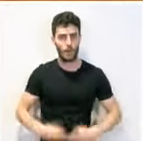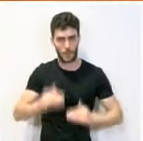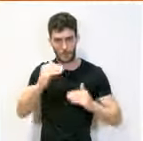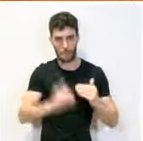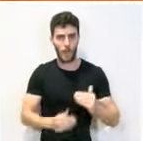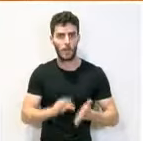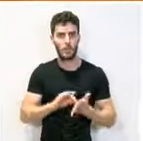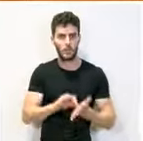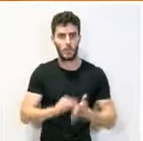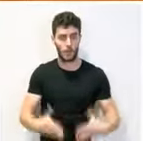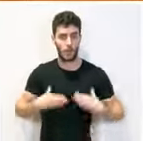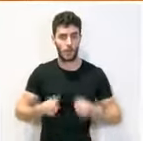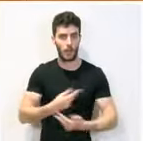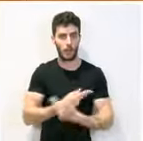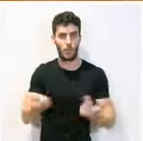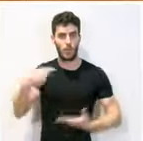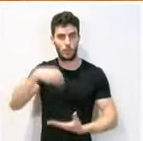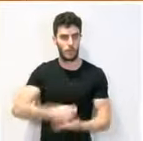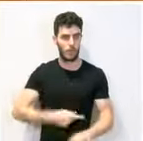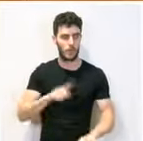los servicios sanitarios